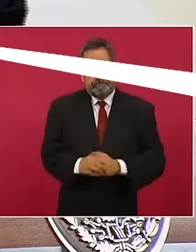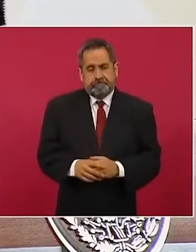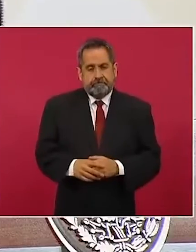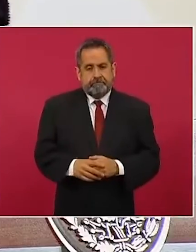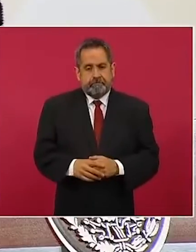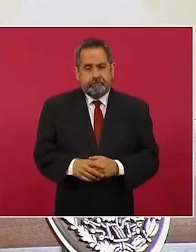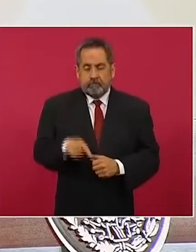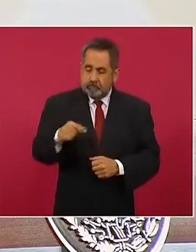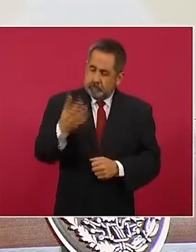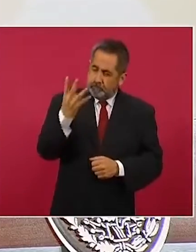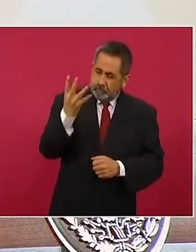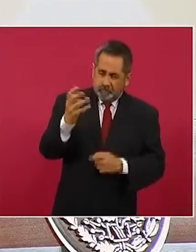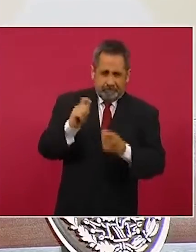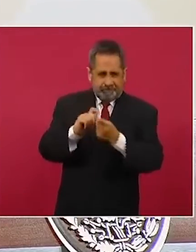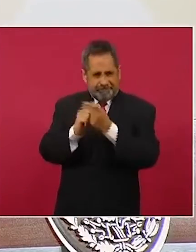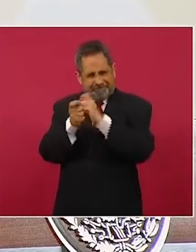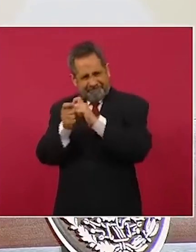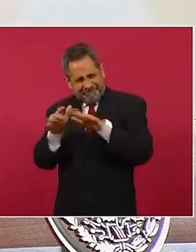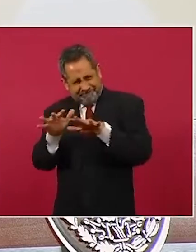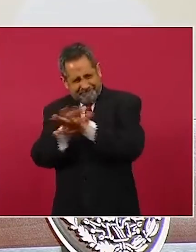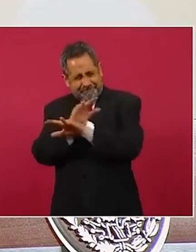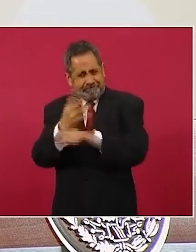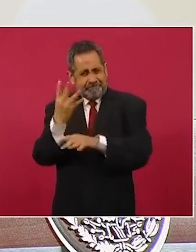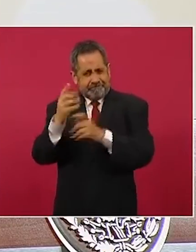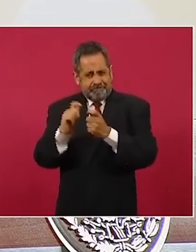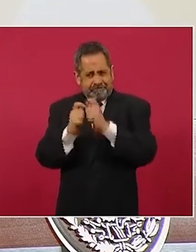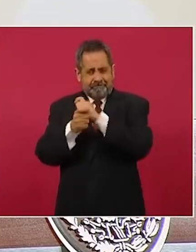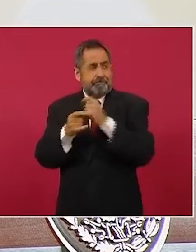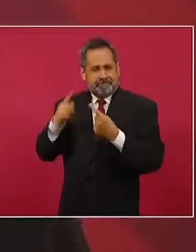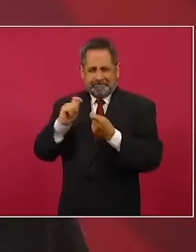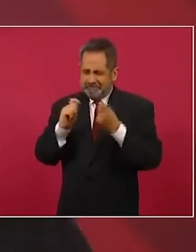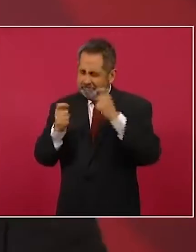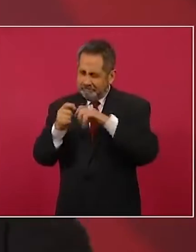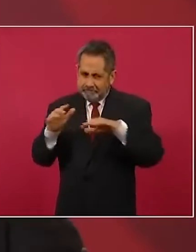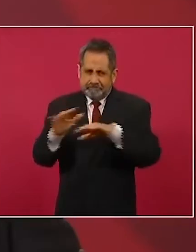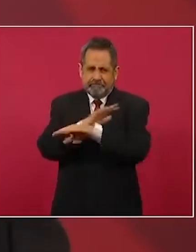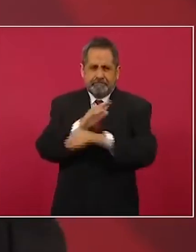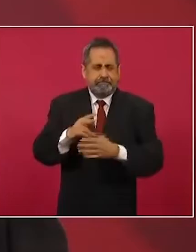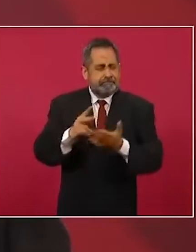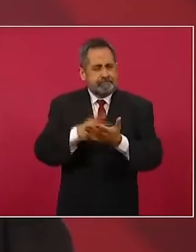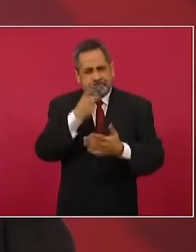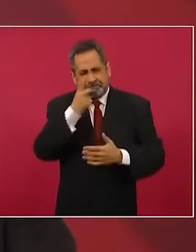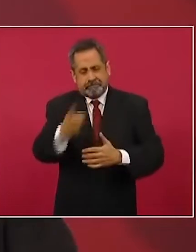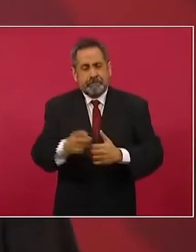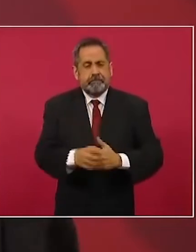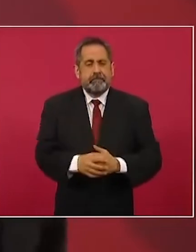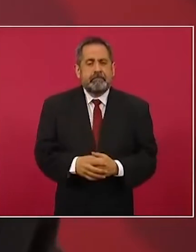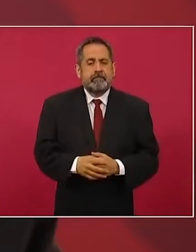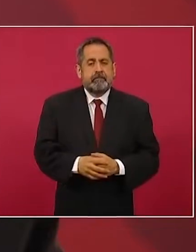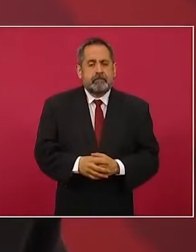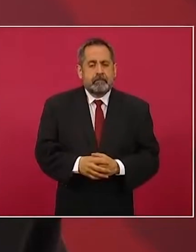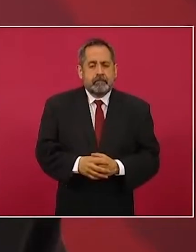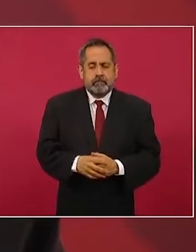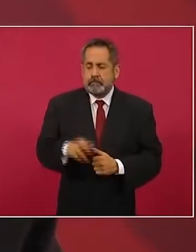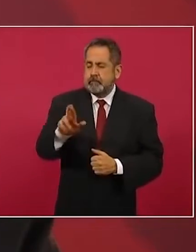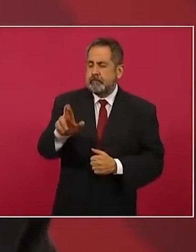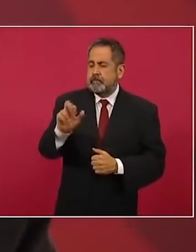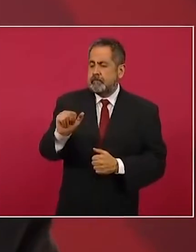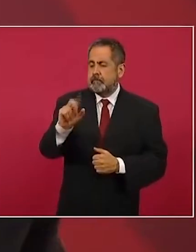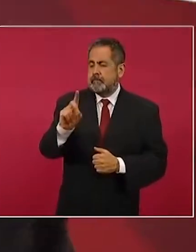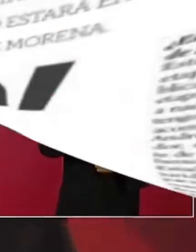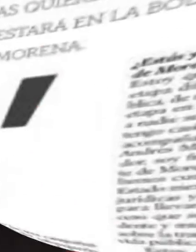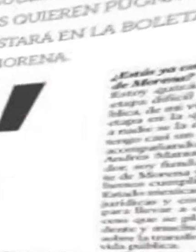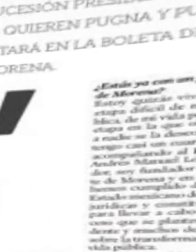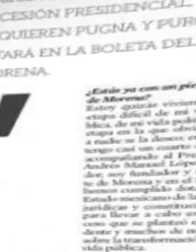Esta es la cuarta transformación en la historia de México. Ya le dije que radical viene